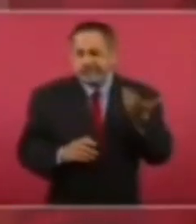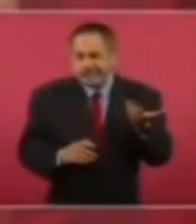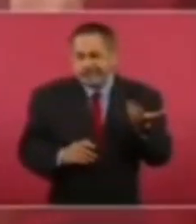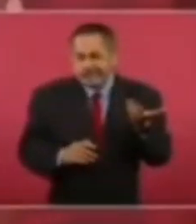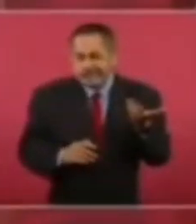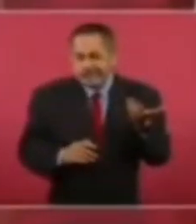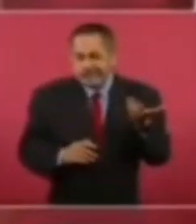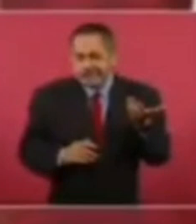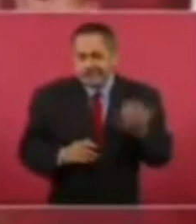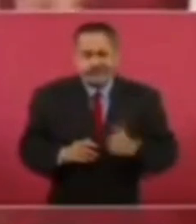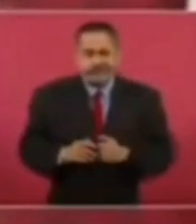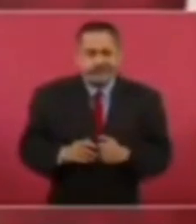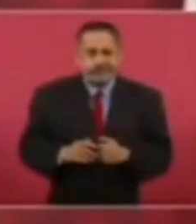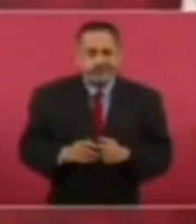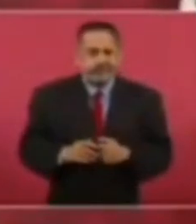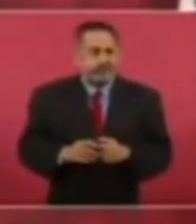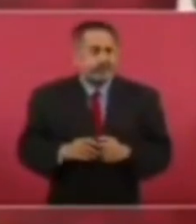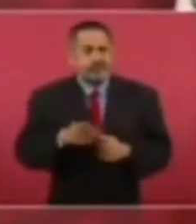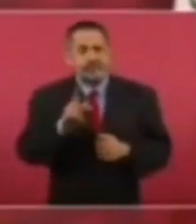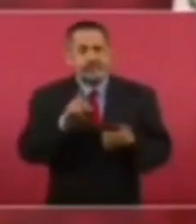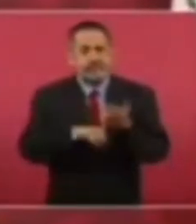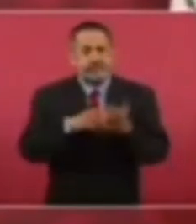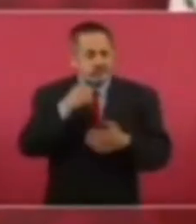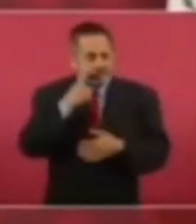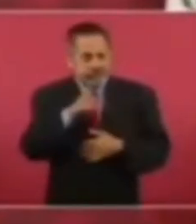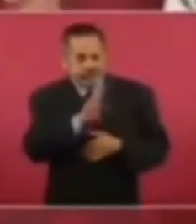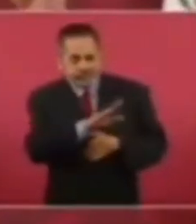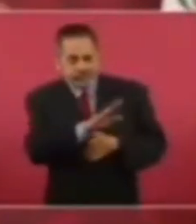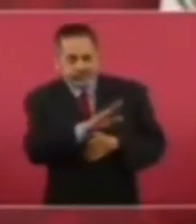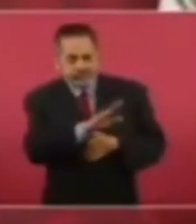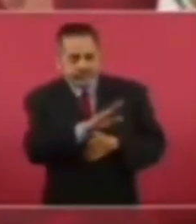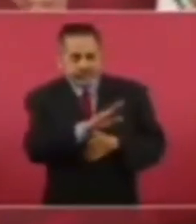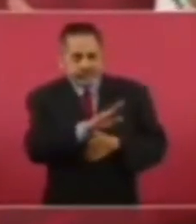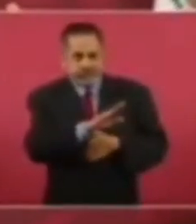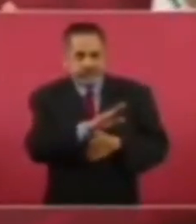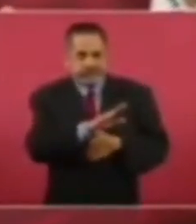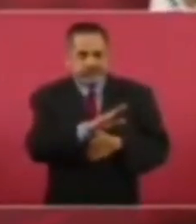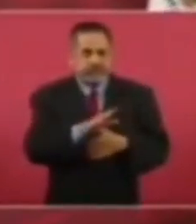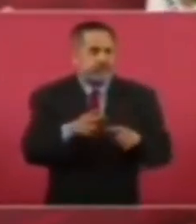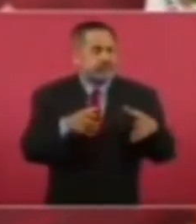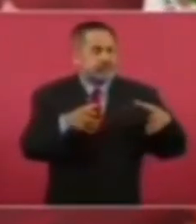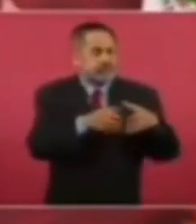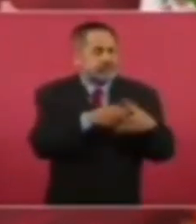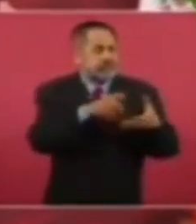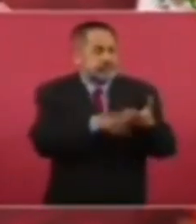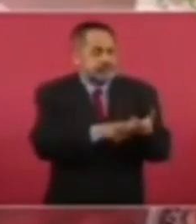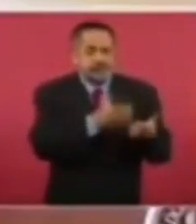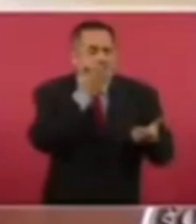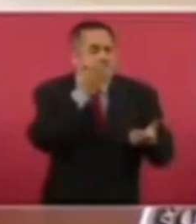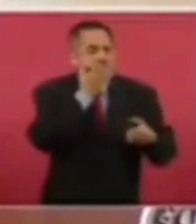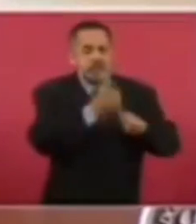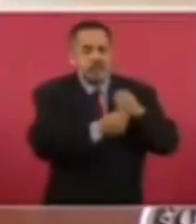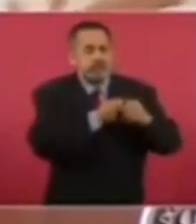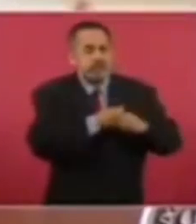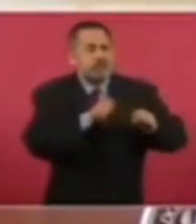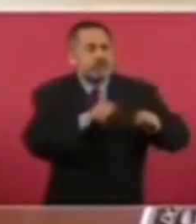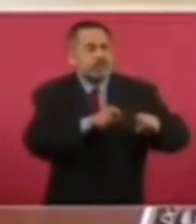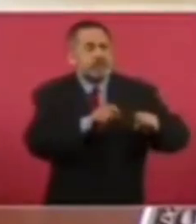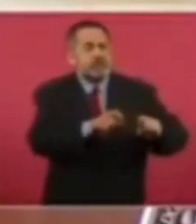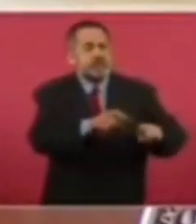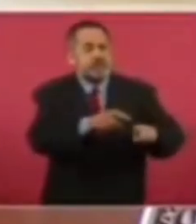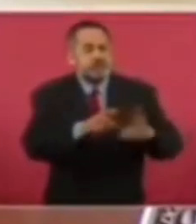los ciudadanos de derecha, los ciudadanos conservadores. Hay que